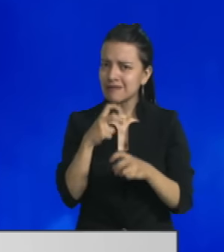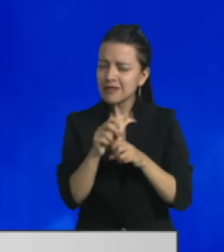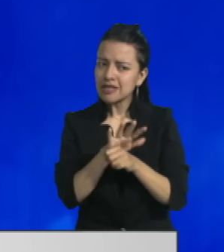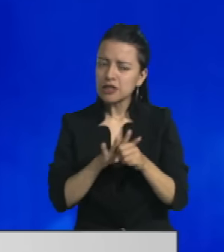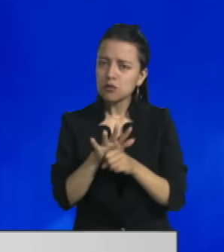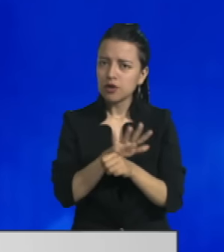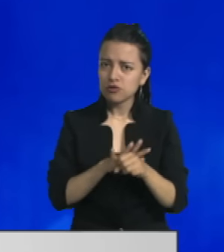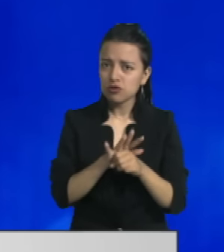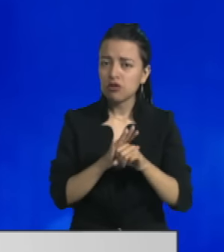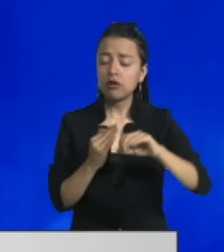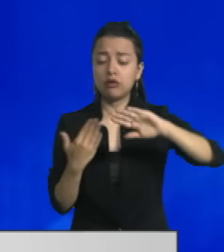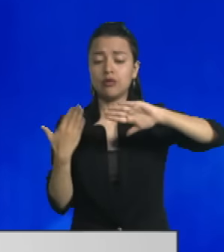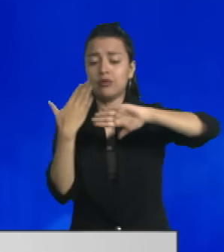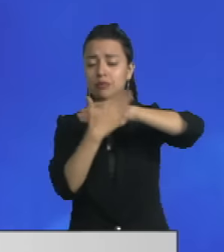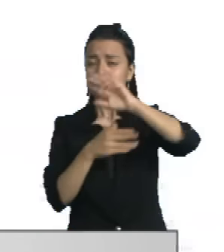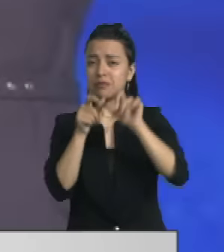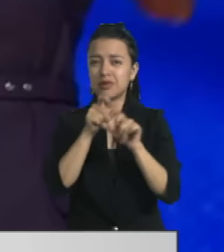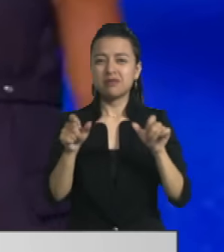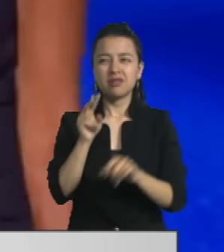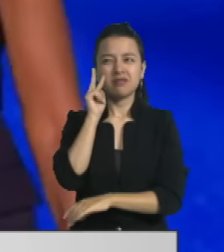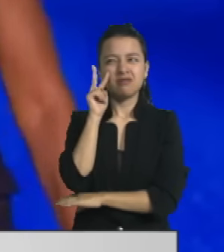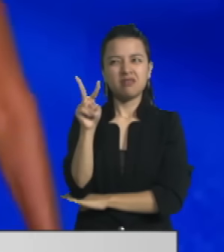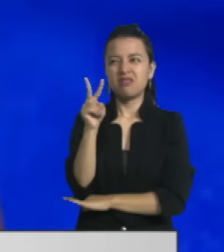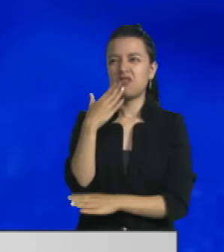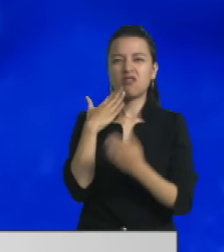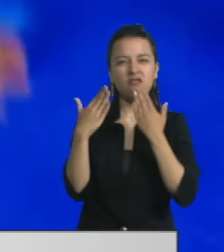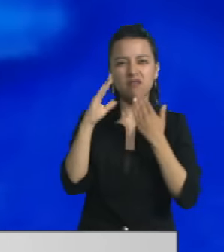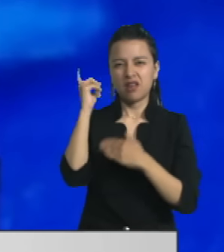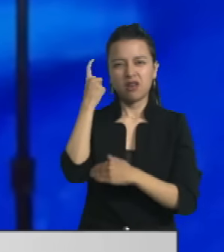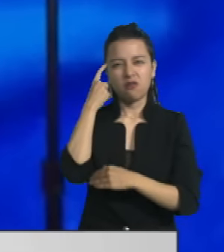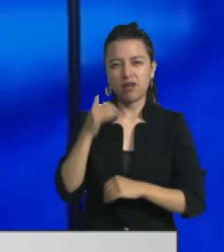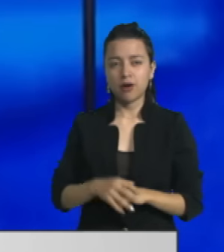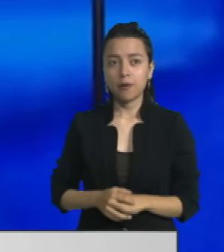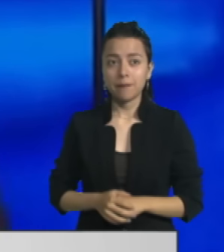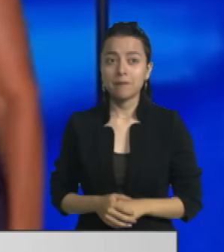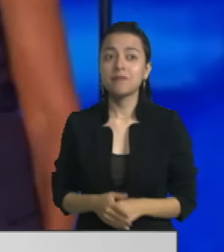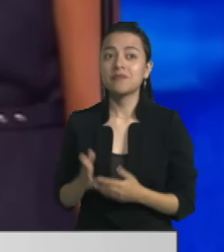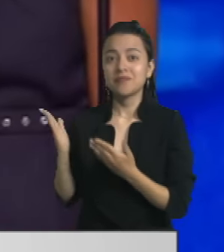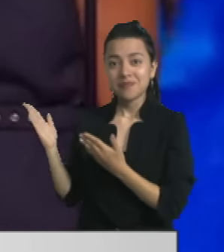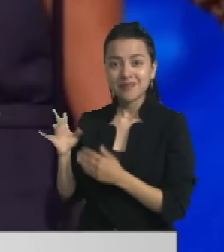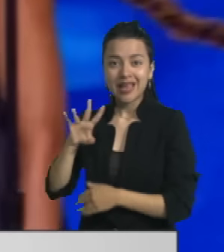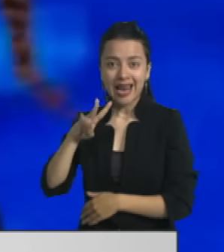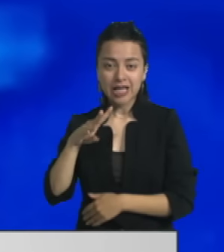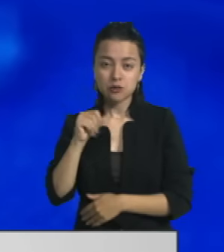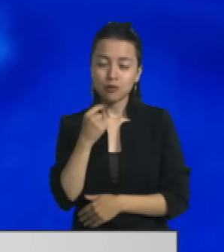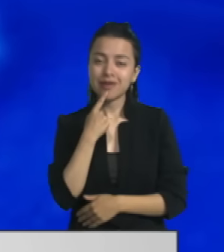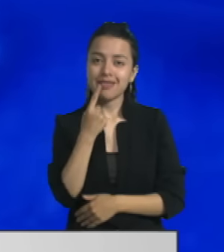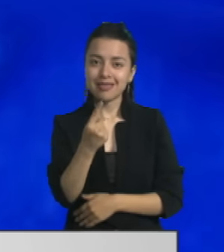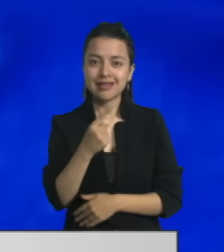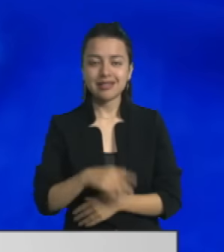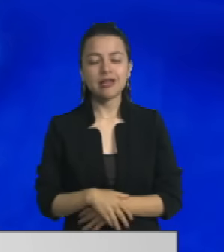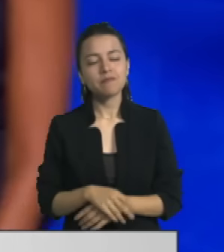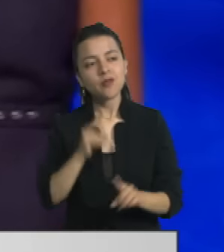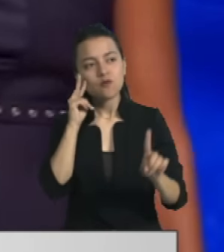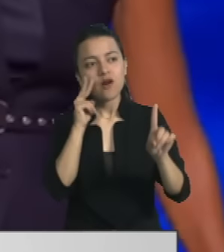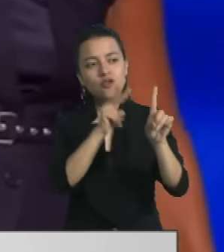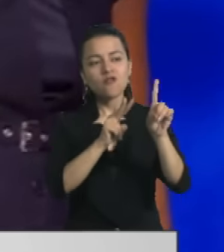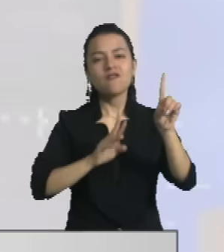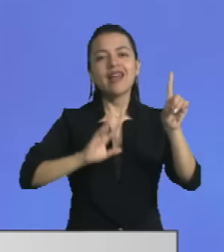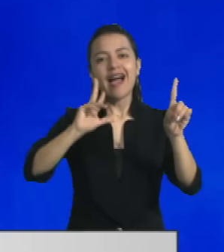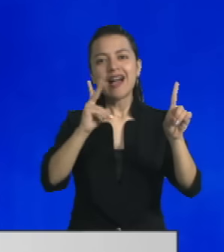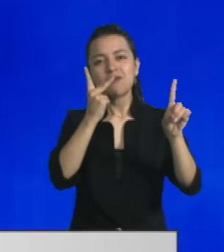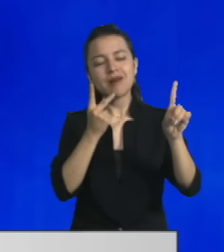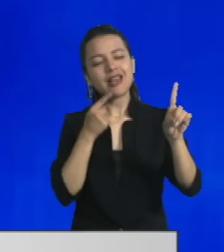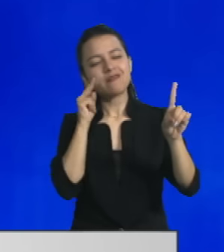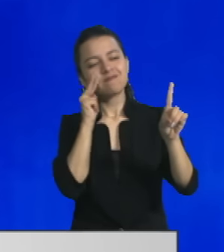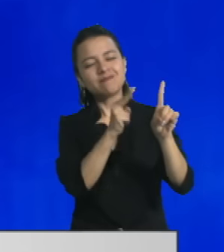el gobierno no es de ninguna ayuda Asimismo la ex primera dama Michelle Obama dijo que la esperanza está regresando a Estados